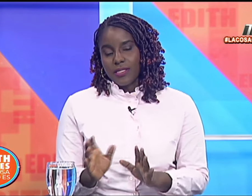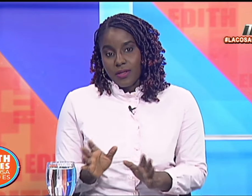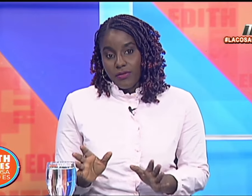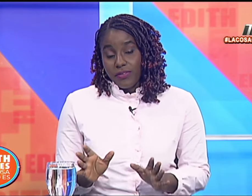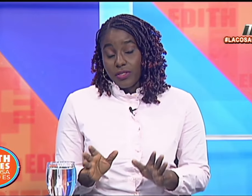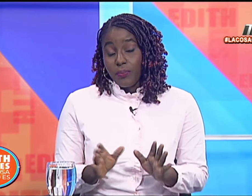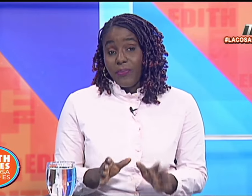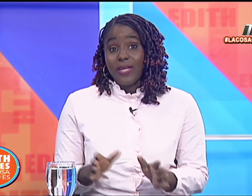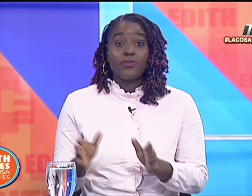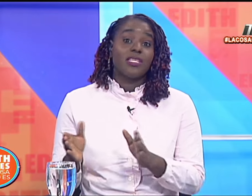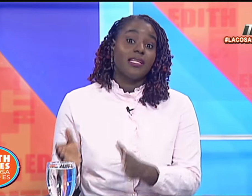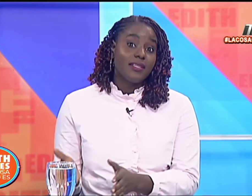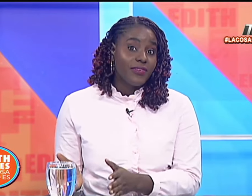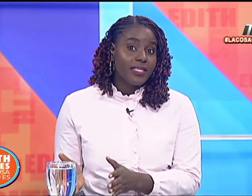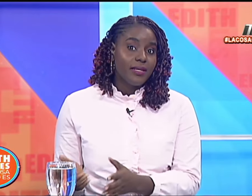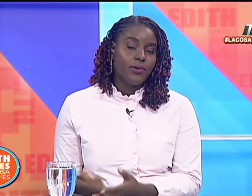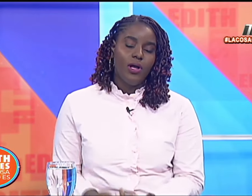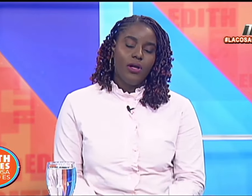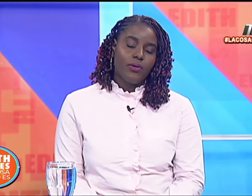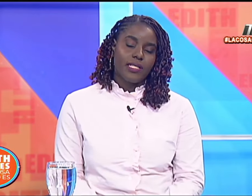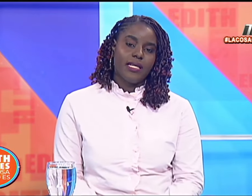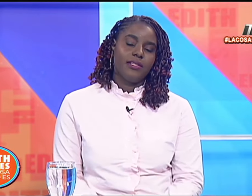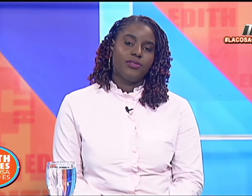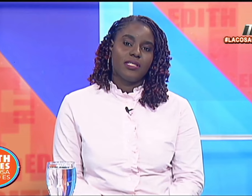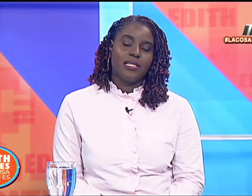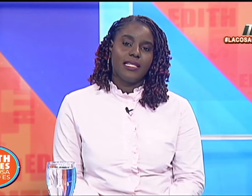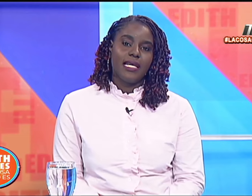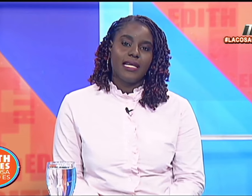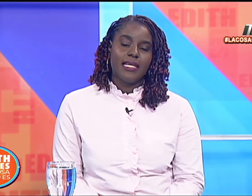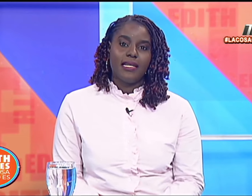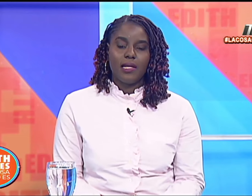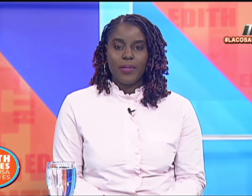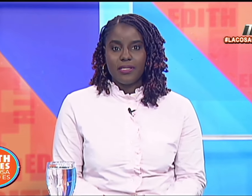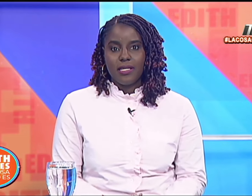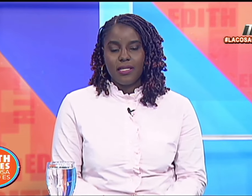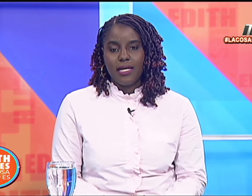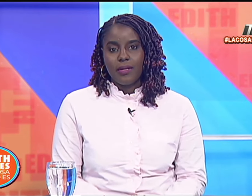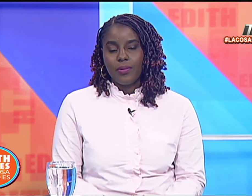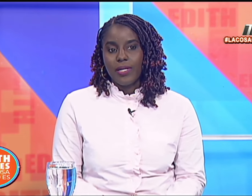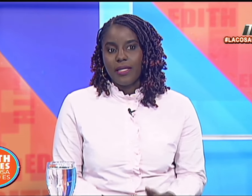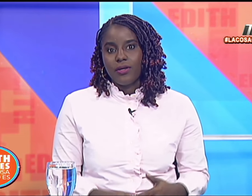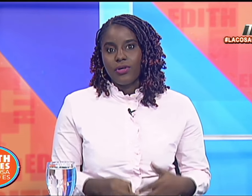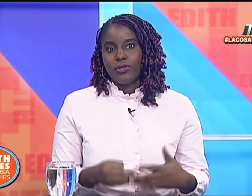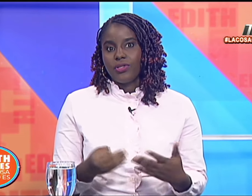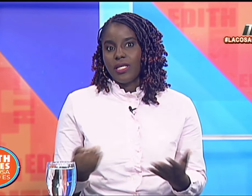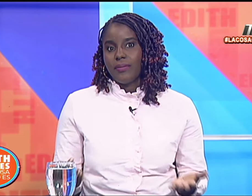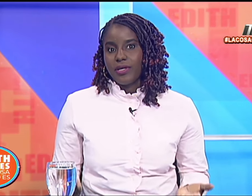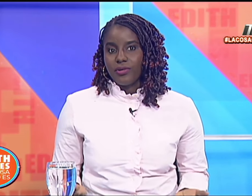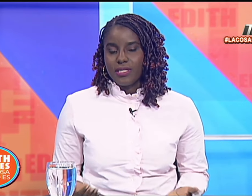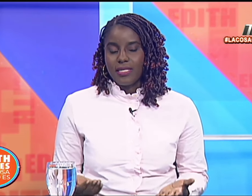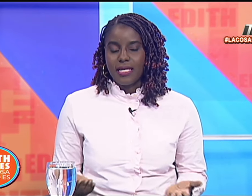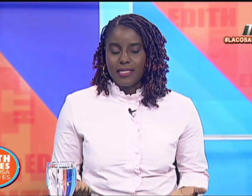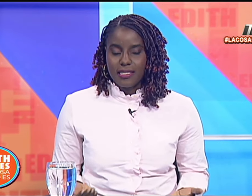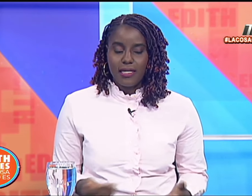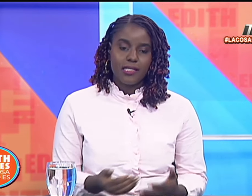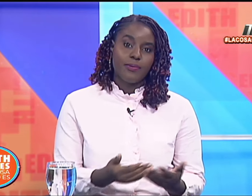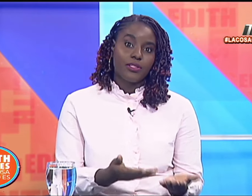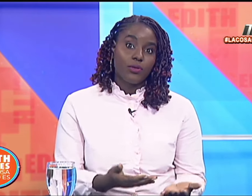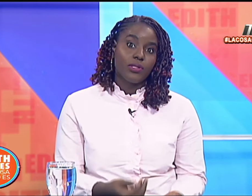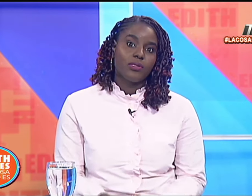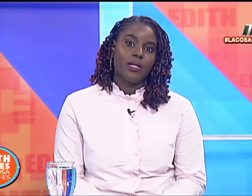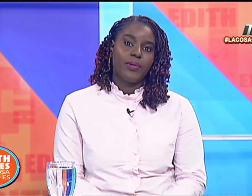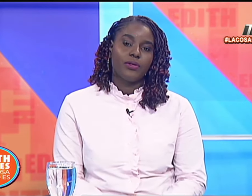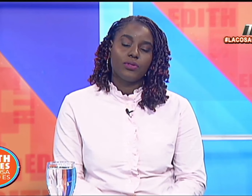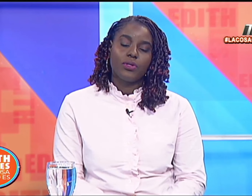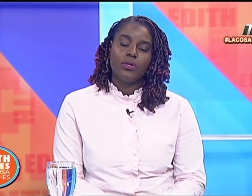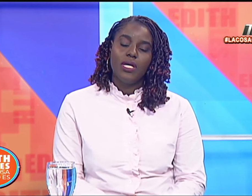resolver ese conflicto. Pero si es efectivo lo que se ha dicho desde el día de ayer, y que el presidente de la República dijo que no tiene mayores detalles al respecto